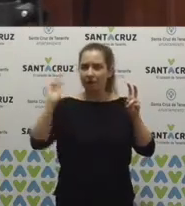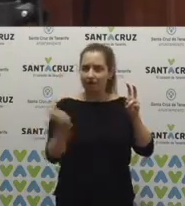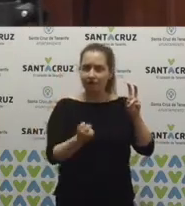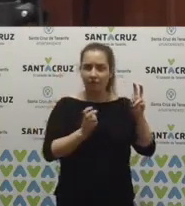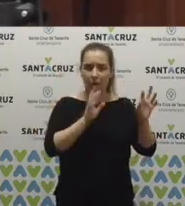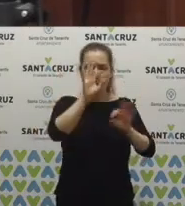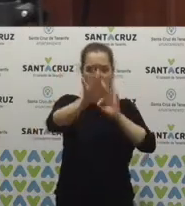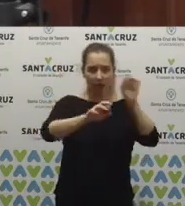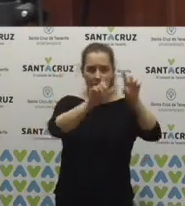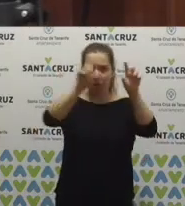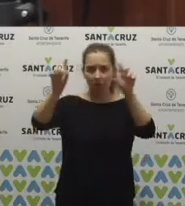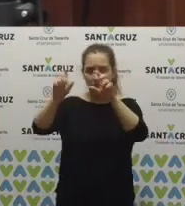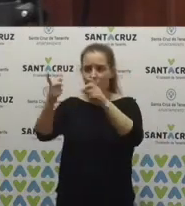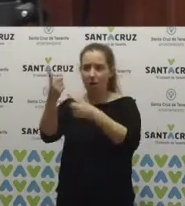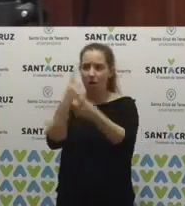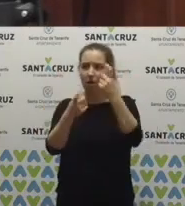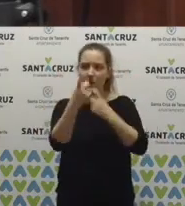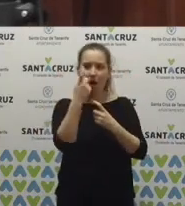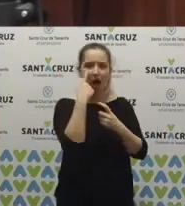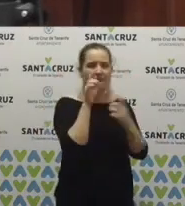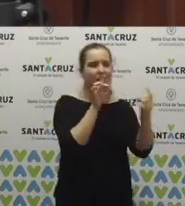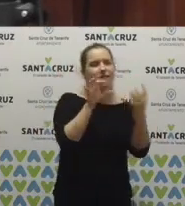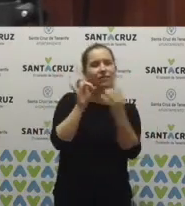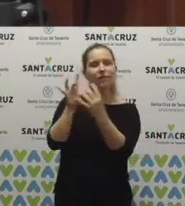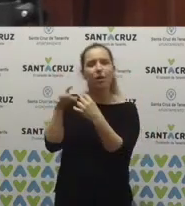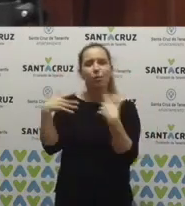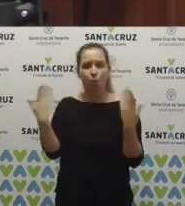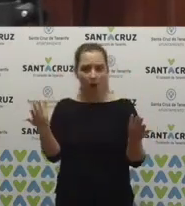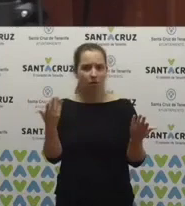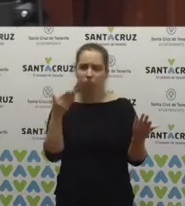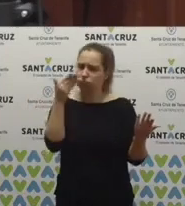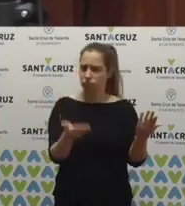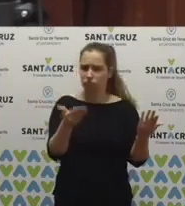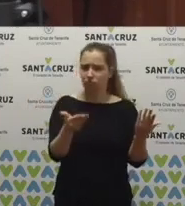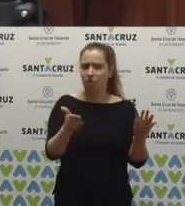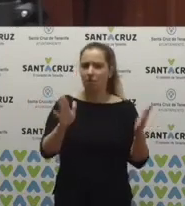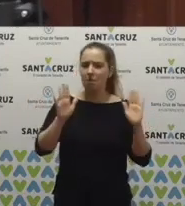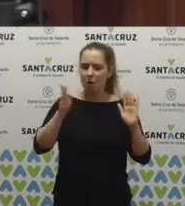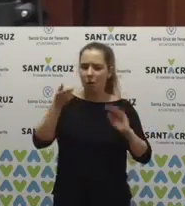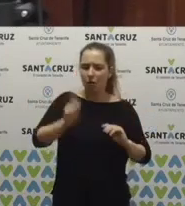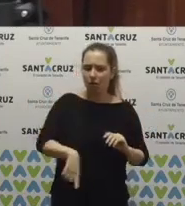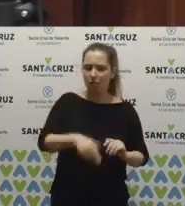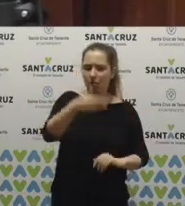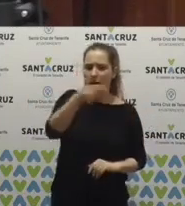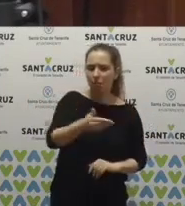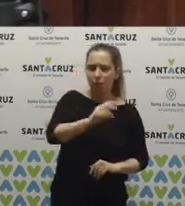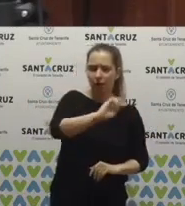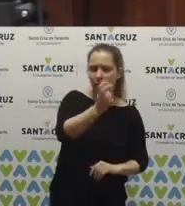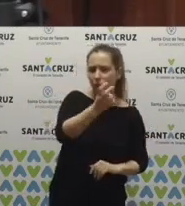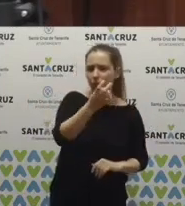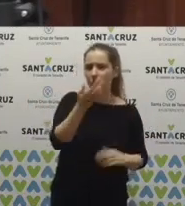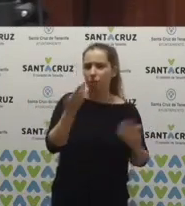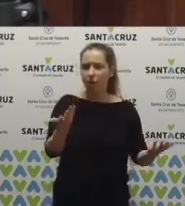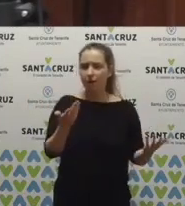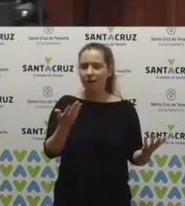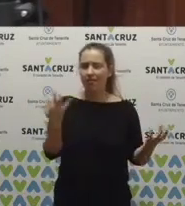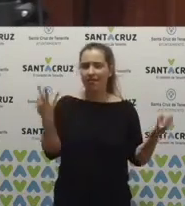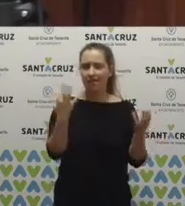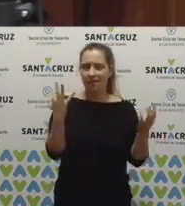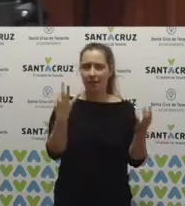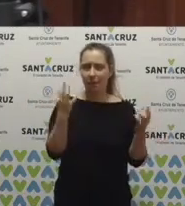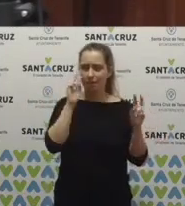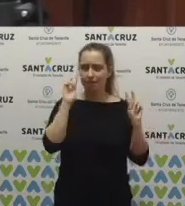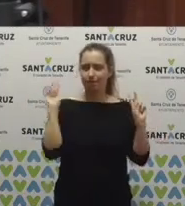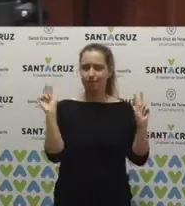saber cuál es el filtro y el feedback pero no lo es menos el hecho de que a lo mejor tendríamos que bajar el zoom y saber por qué